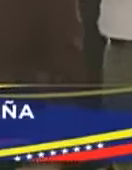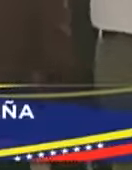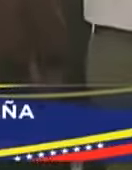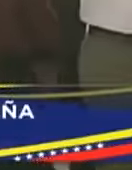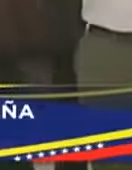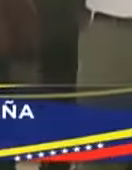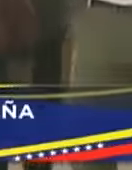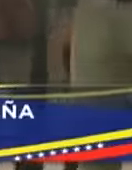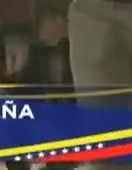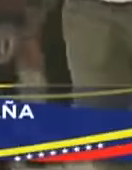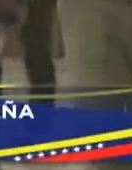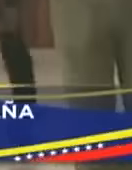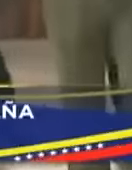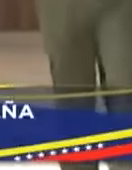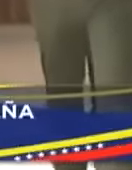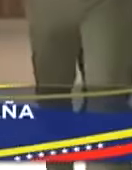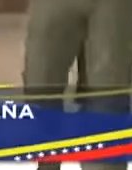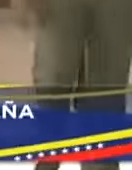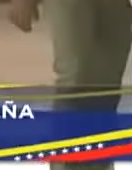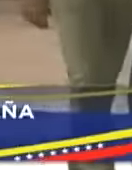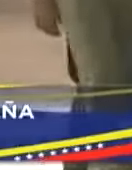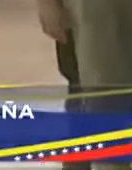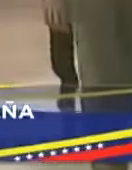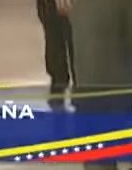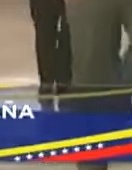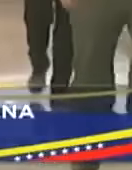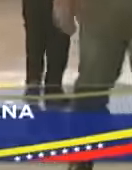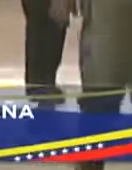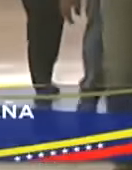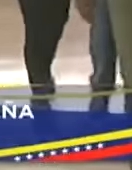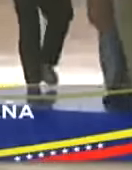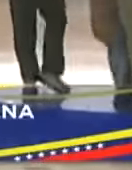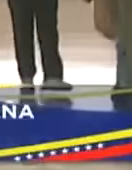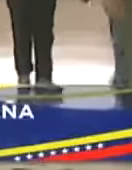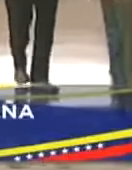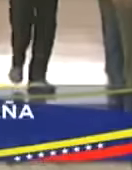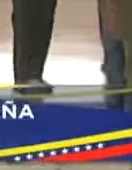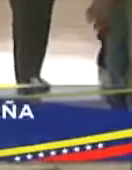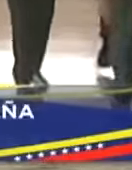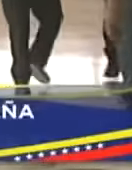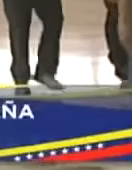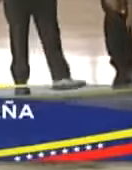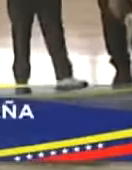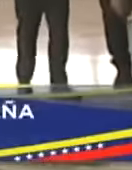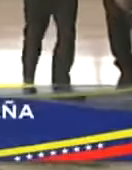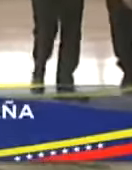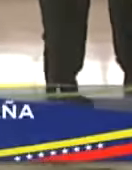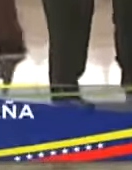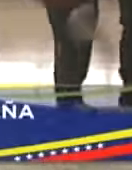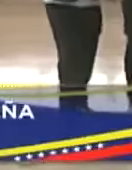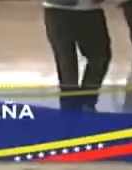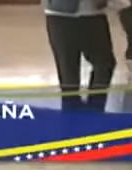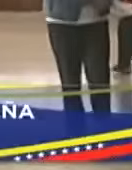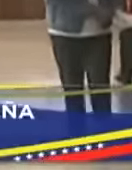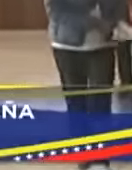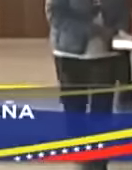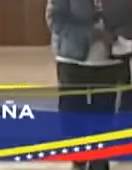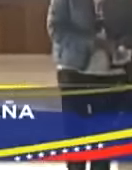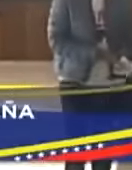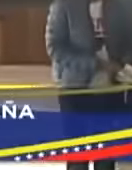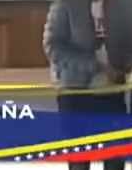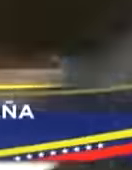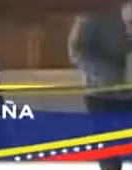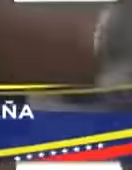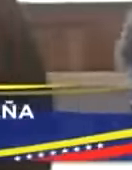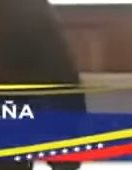Maduro llamó a los líderes y lideresas de todo el país a trabajar con objetivos claros. Nicolás Maduro Moros,